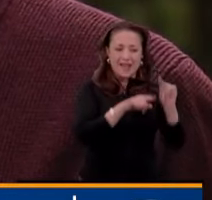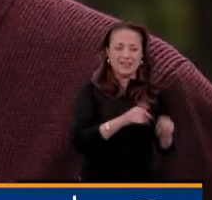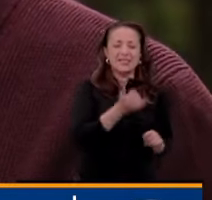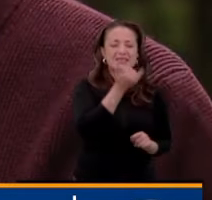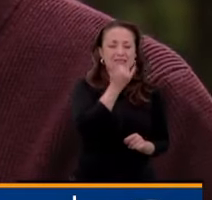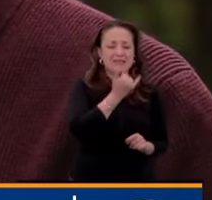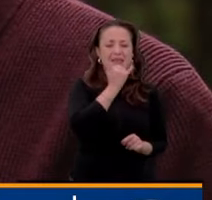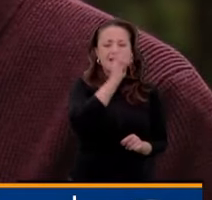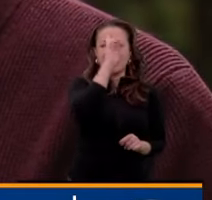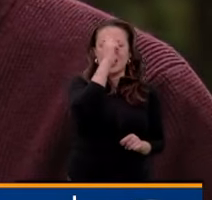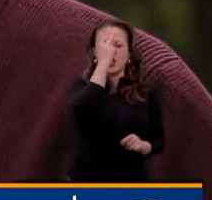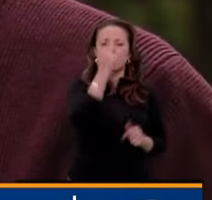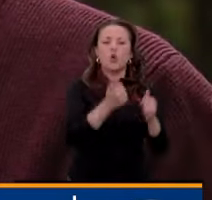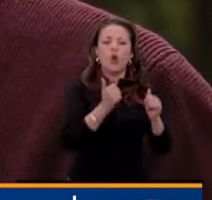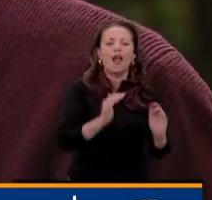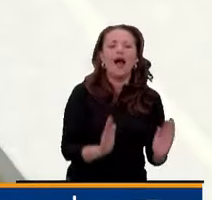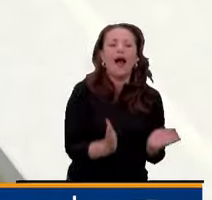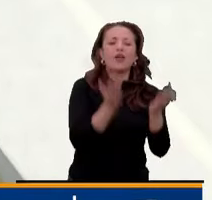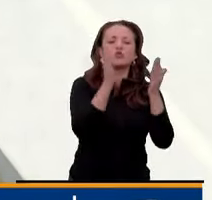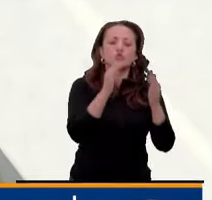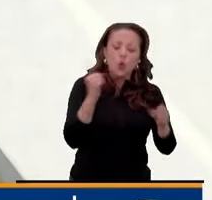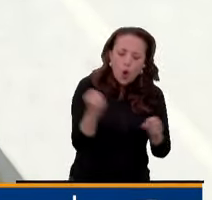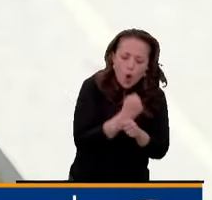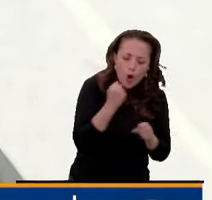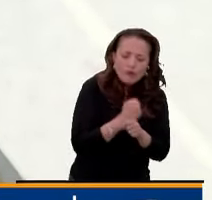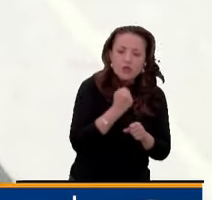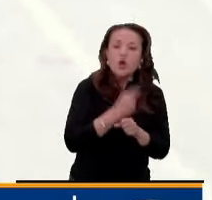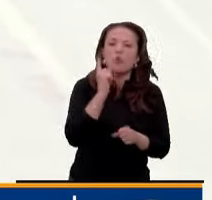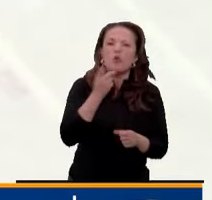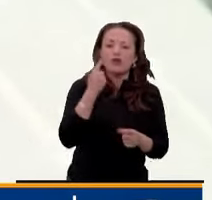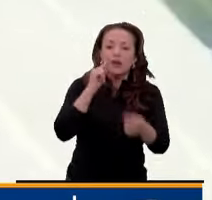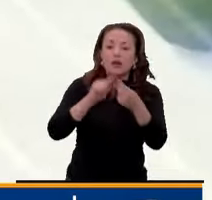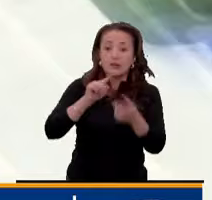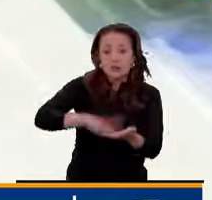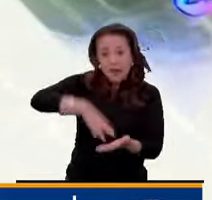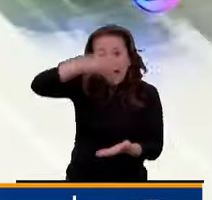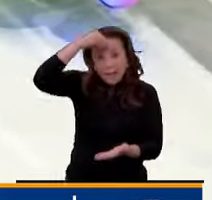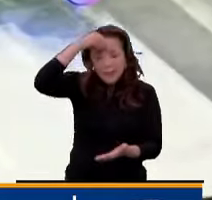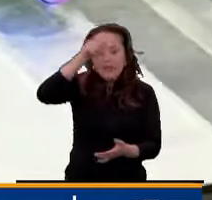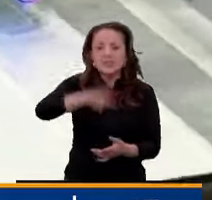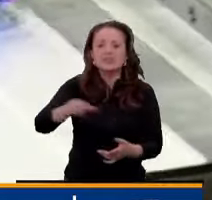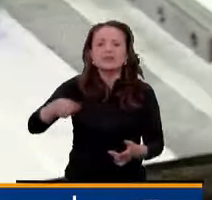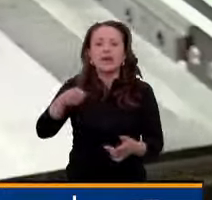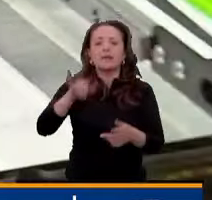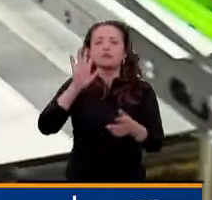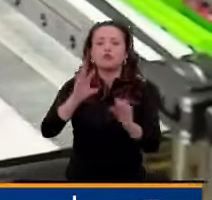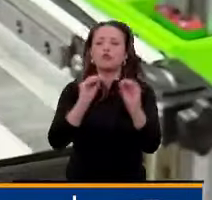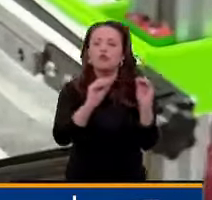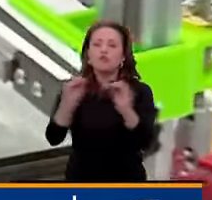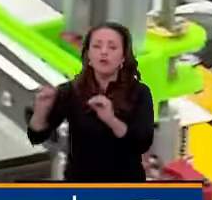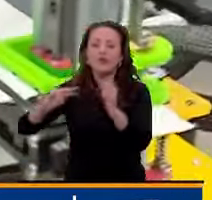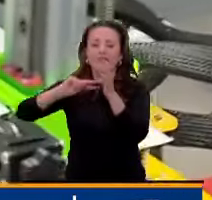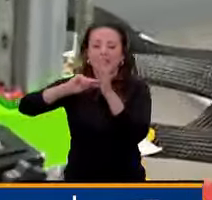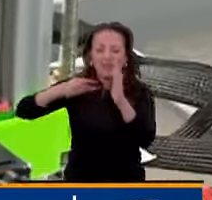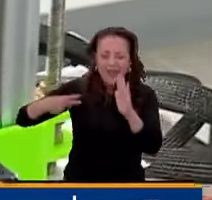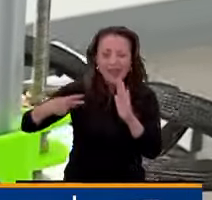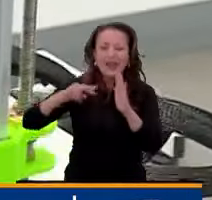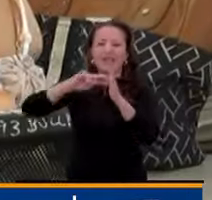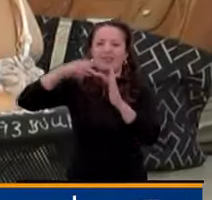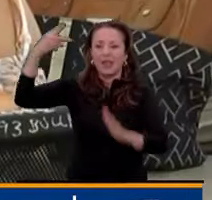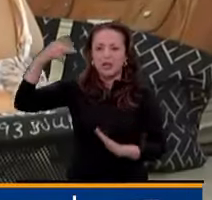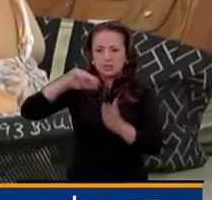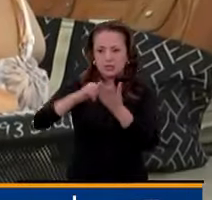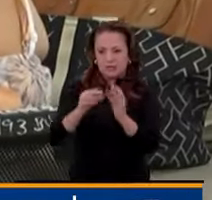de la actualización de los oficios, porque la idea del aprendiz es que son personas con formación técnica y tecnológica, es decir, educación